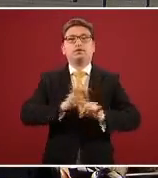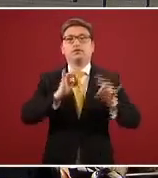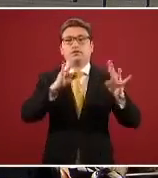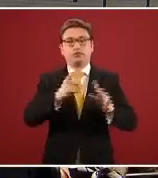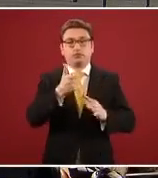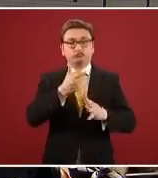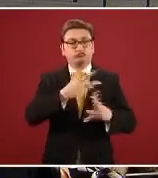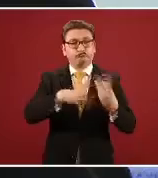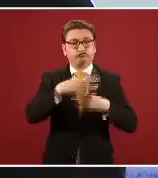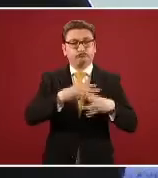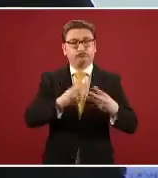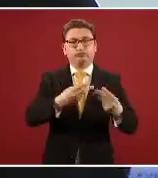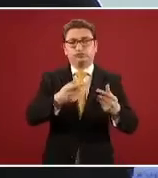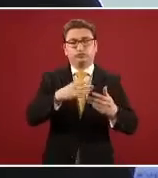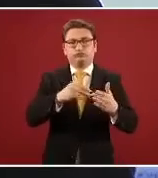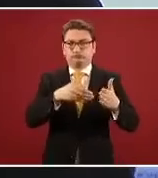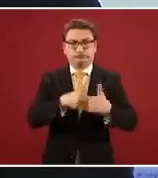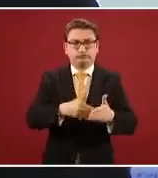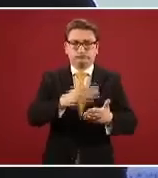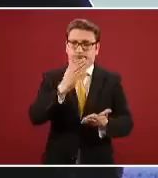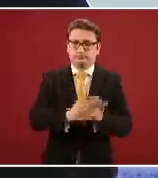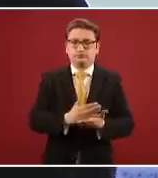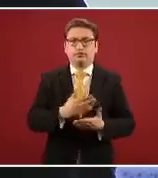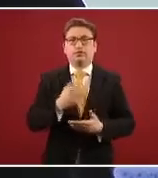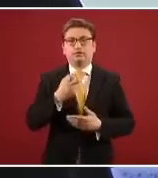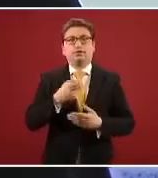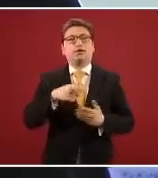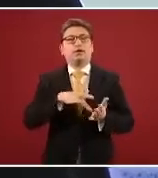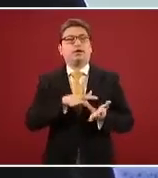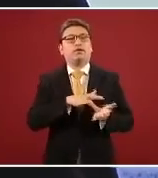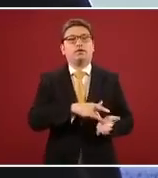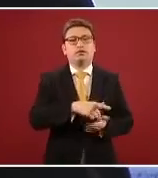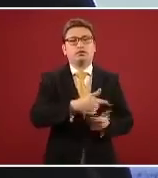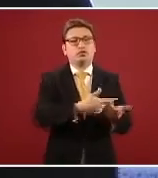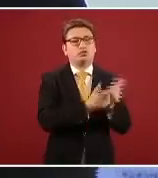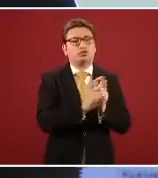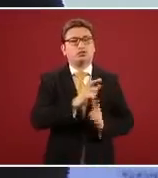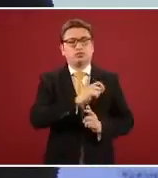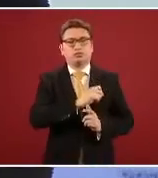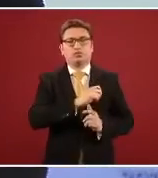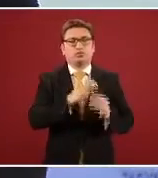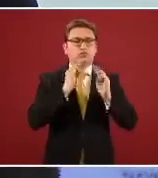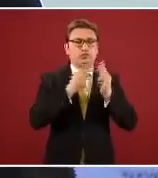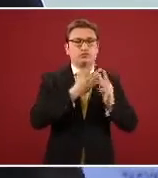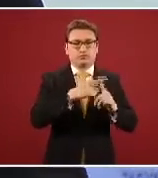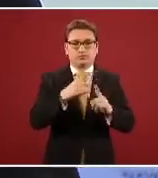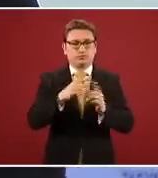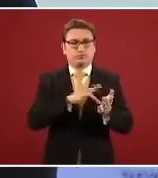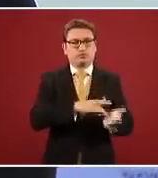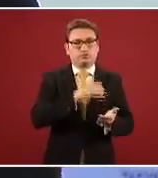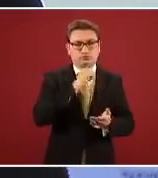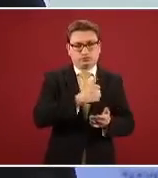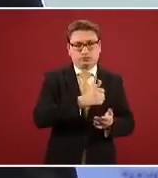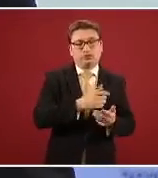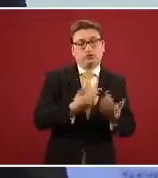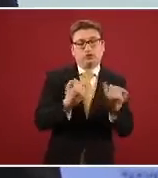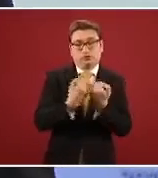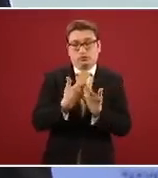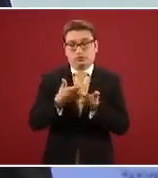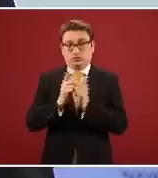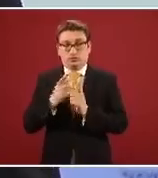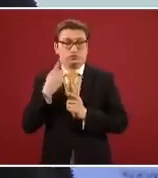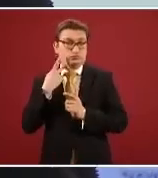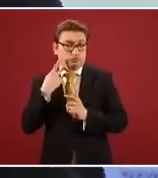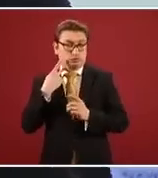el flujo de recursos ilícitos no sigan apoyando a los grupos delincuenciales, tanto de cuello blanco y